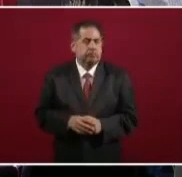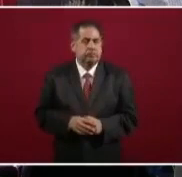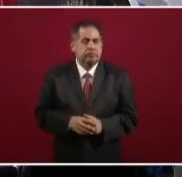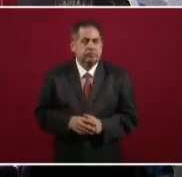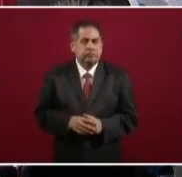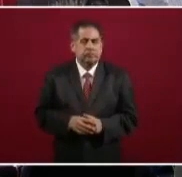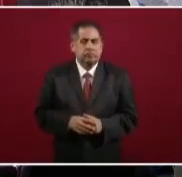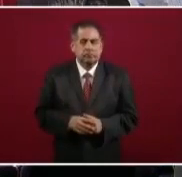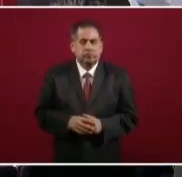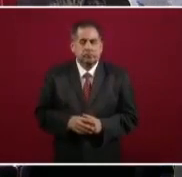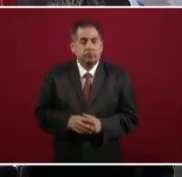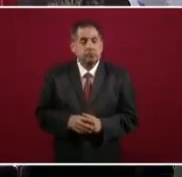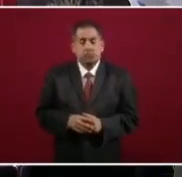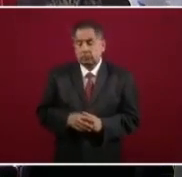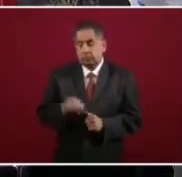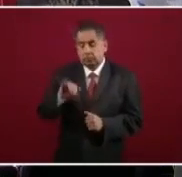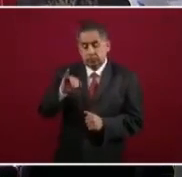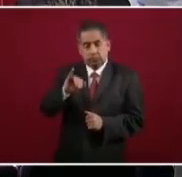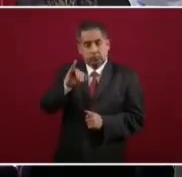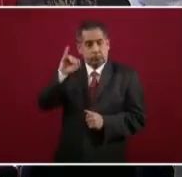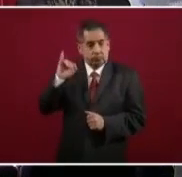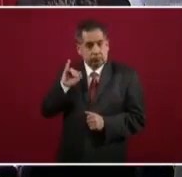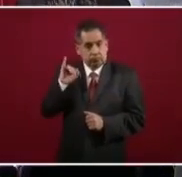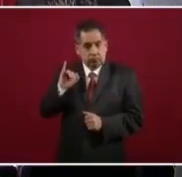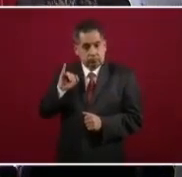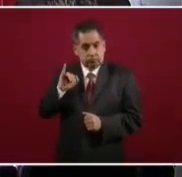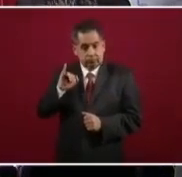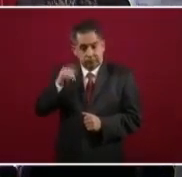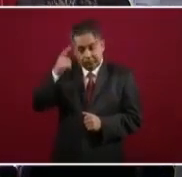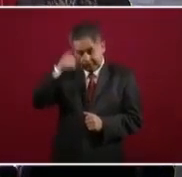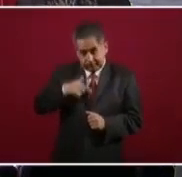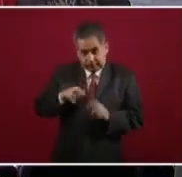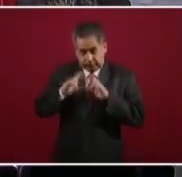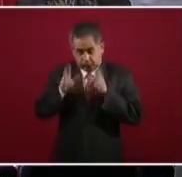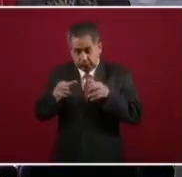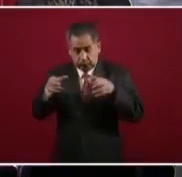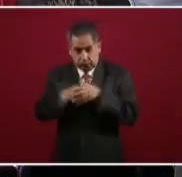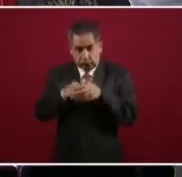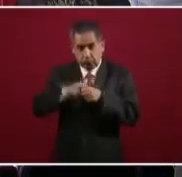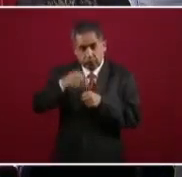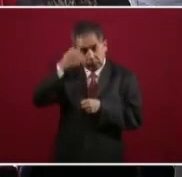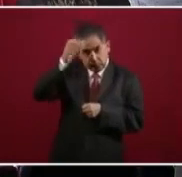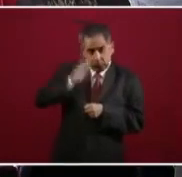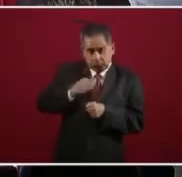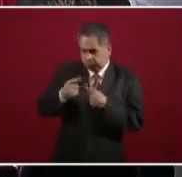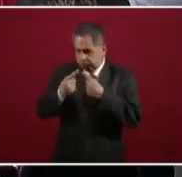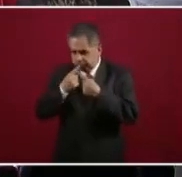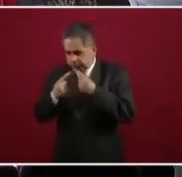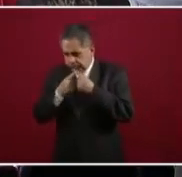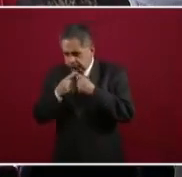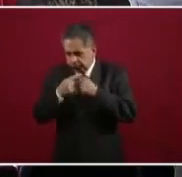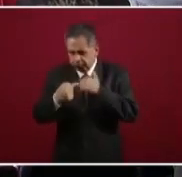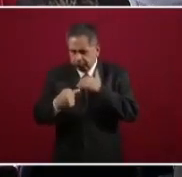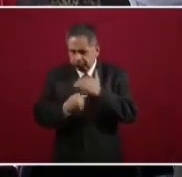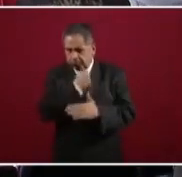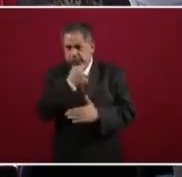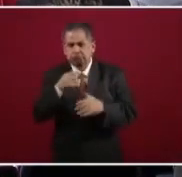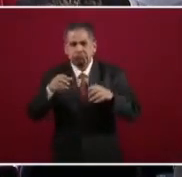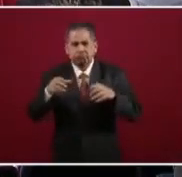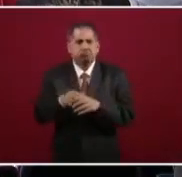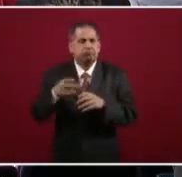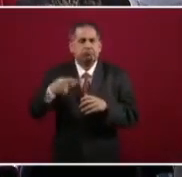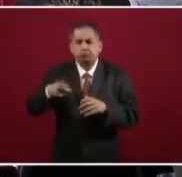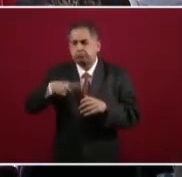la reunión del jueves en la noche en culiacán tuvimos conocimiento por el